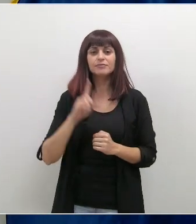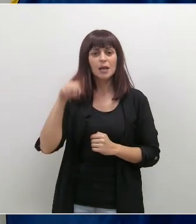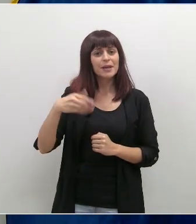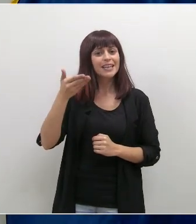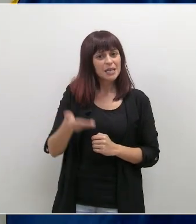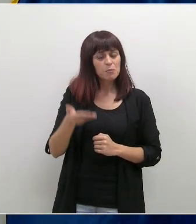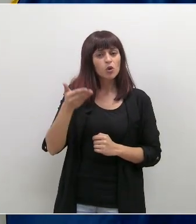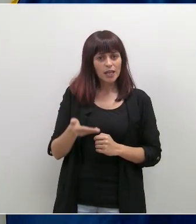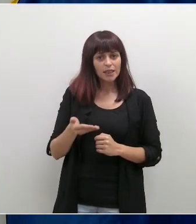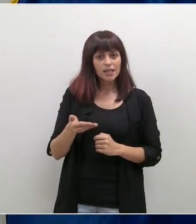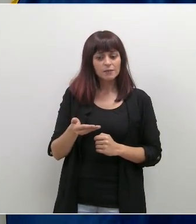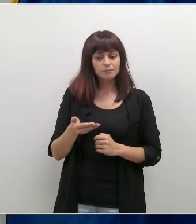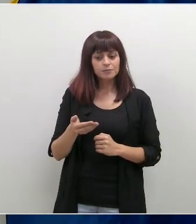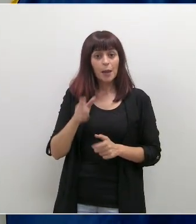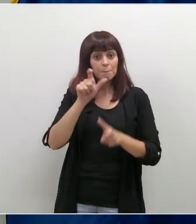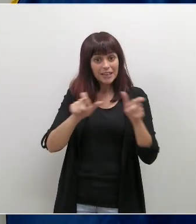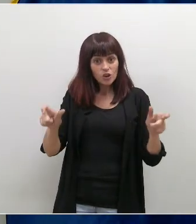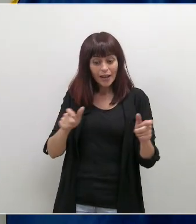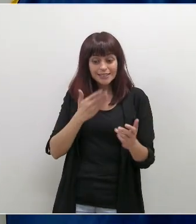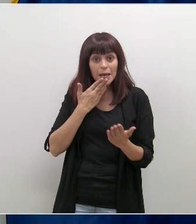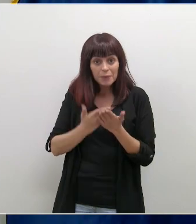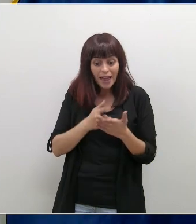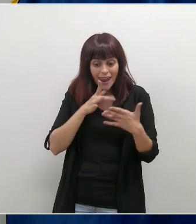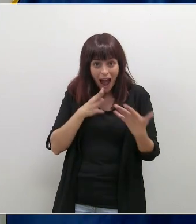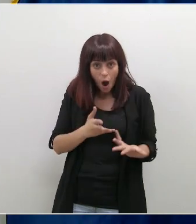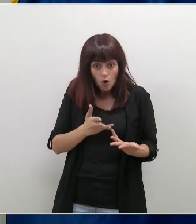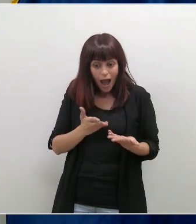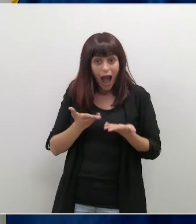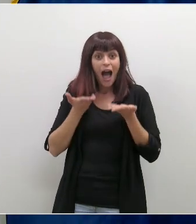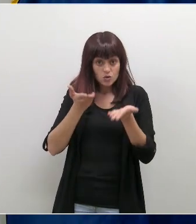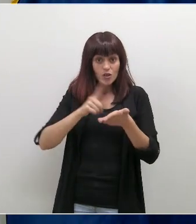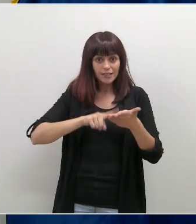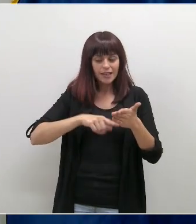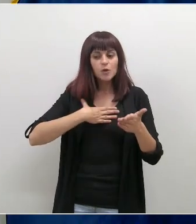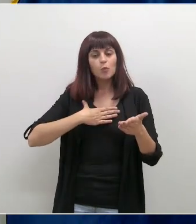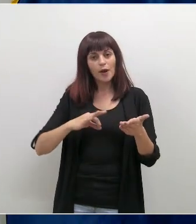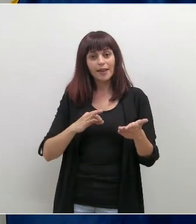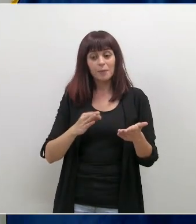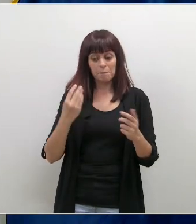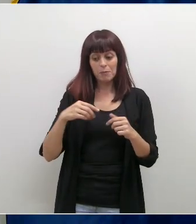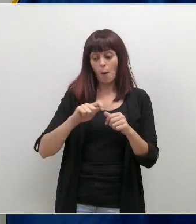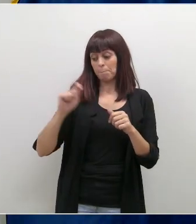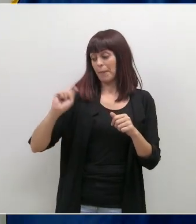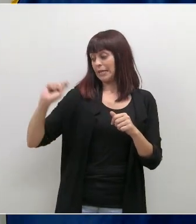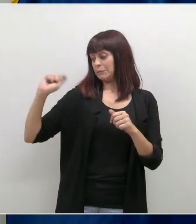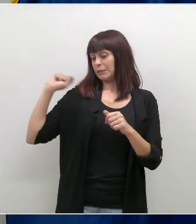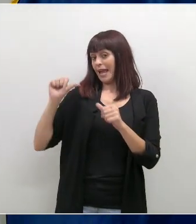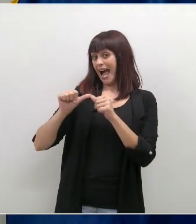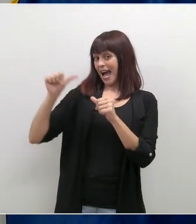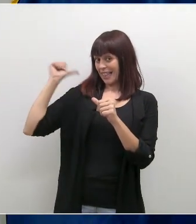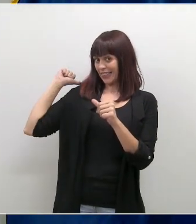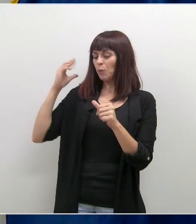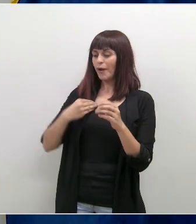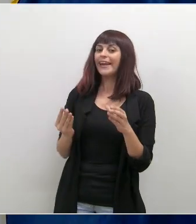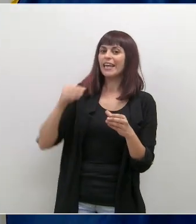reseñarlo, los solicitantes que soliciten ahora la ayuda pueden incluir las cuotas de alquiler de meses pasados. Es decir, que